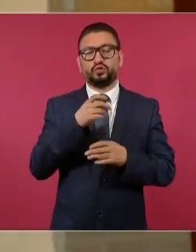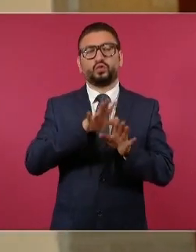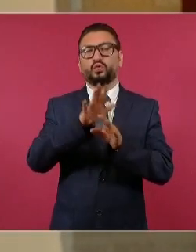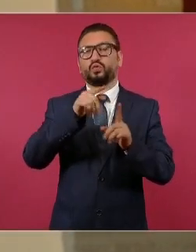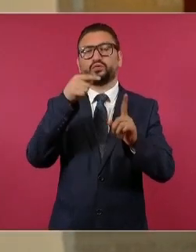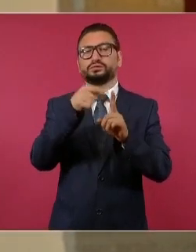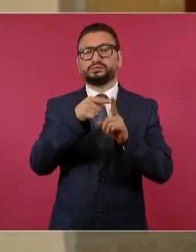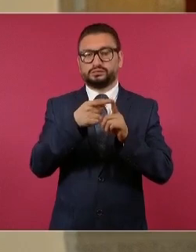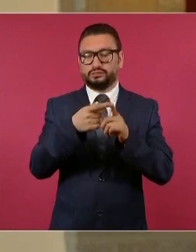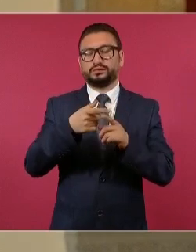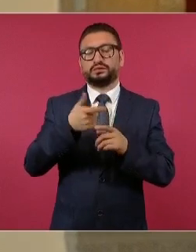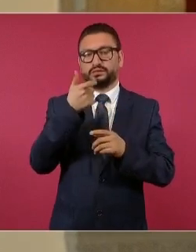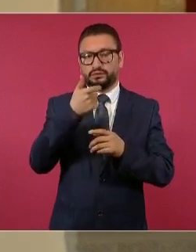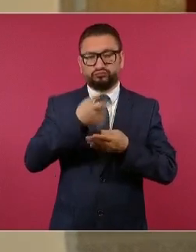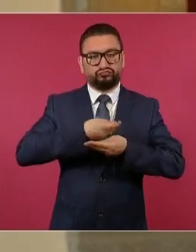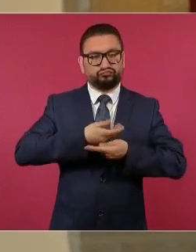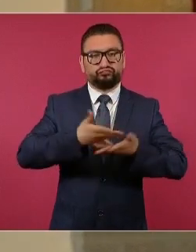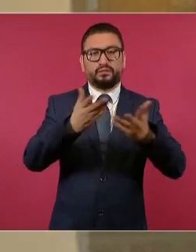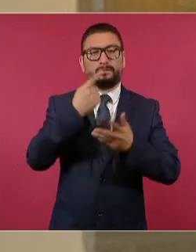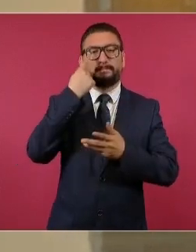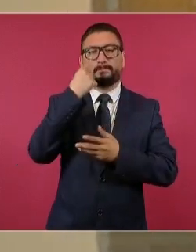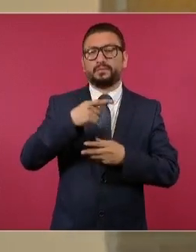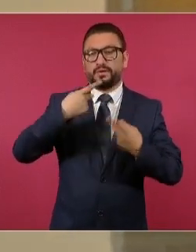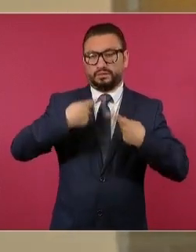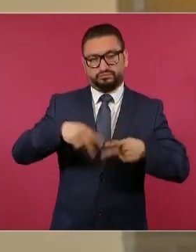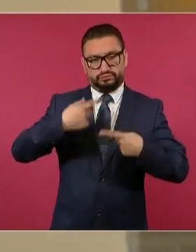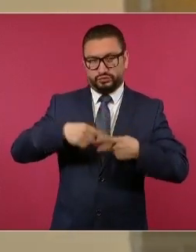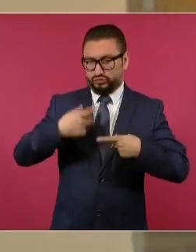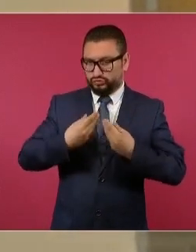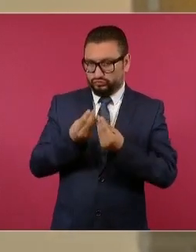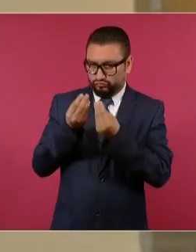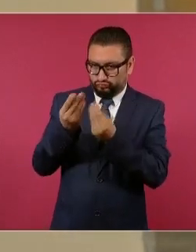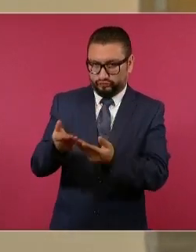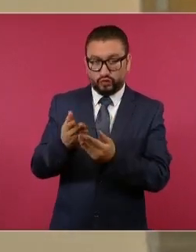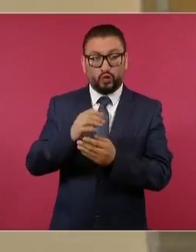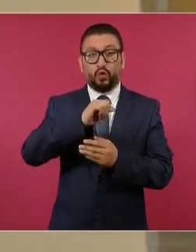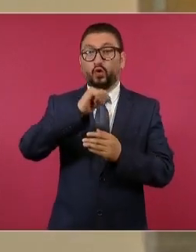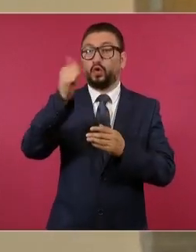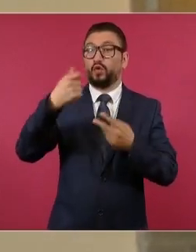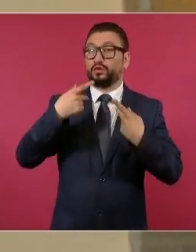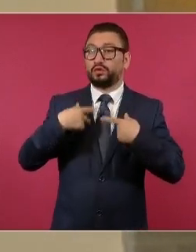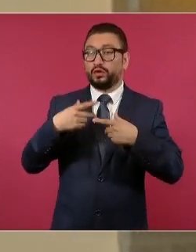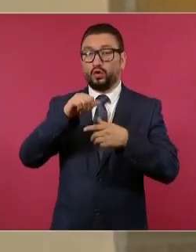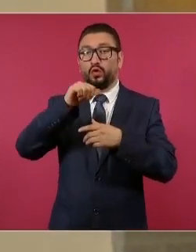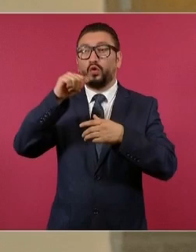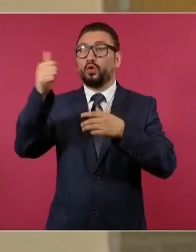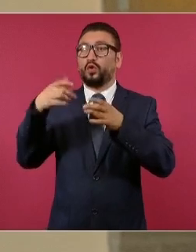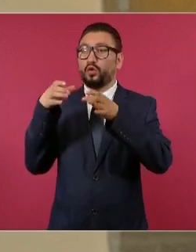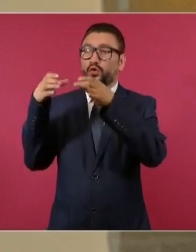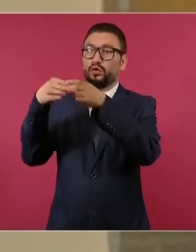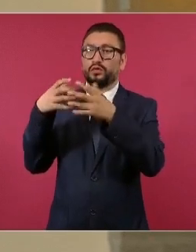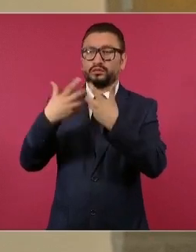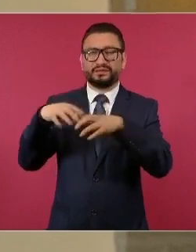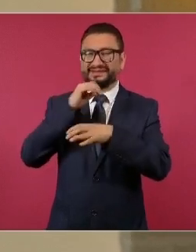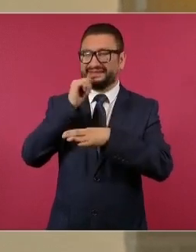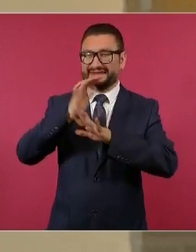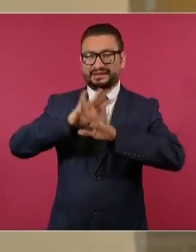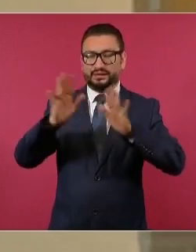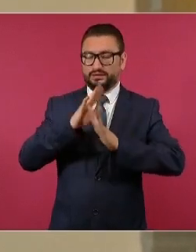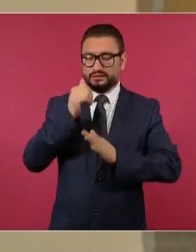es dispersar de manera directa, sin intermediarios, sin cobrar comisión de ningún tipo, todos los